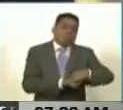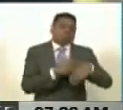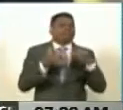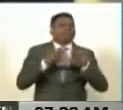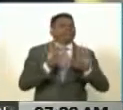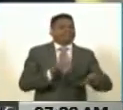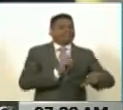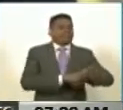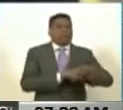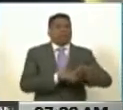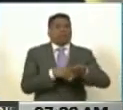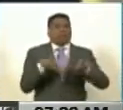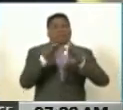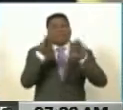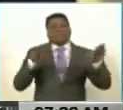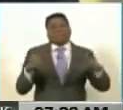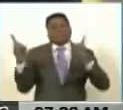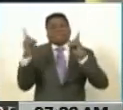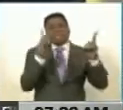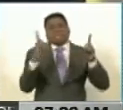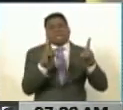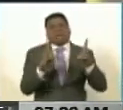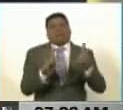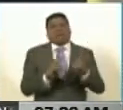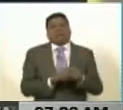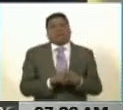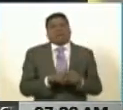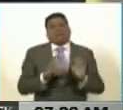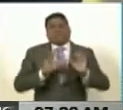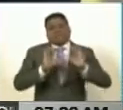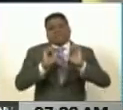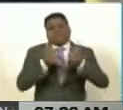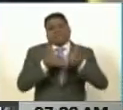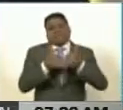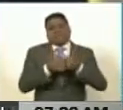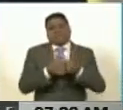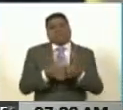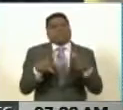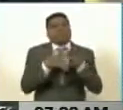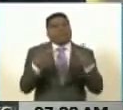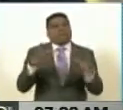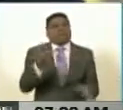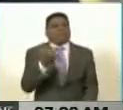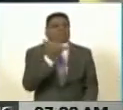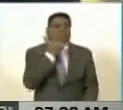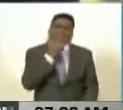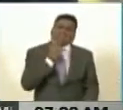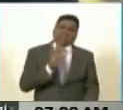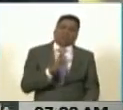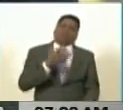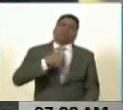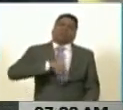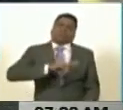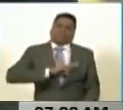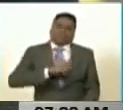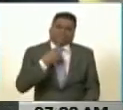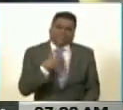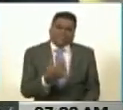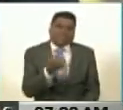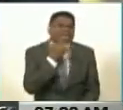una mesa de diálogo que apenas estaba comenzando era un grave error. Y sigo insistiendo que es un grave